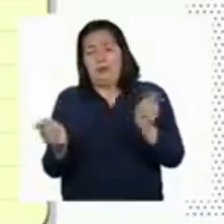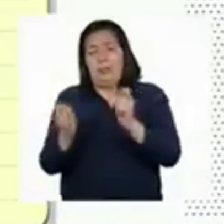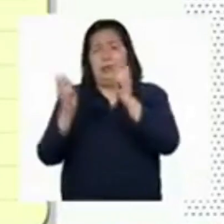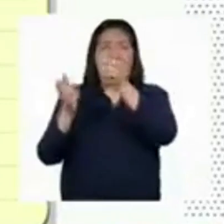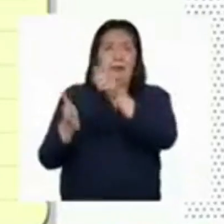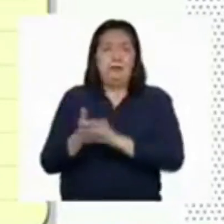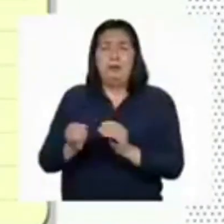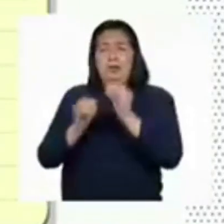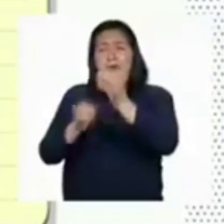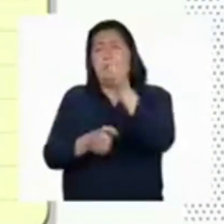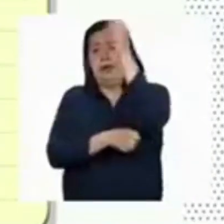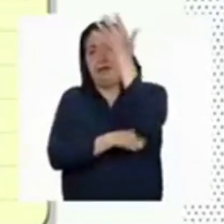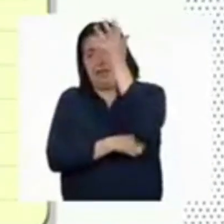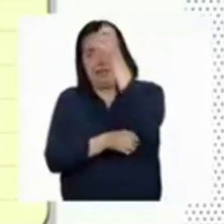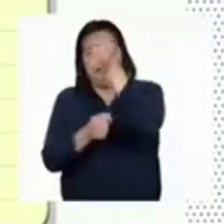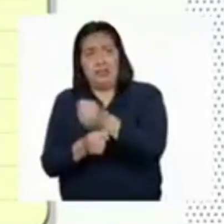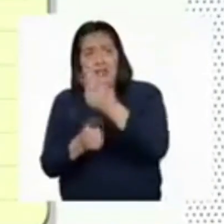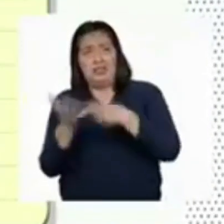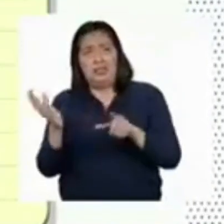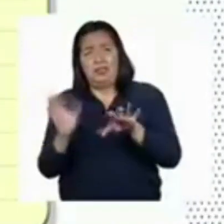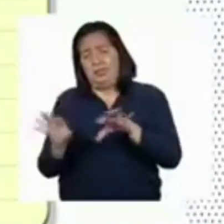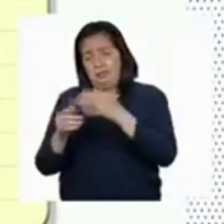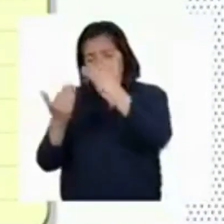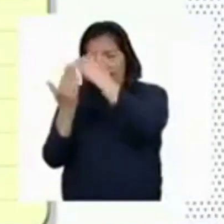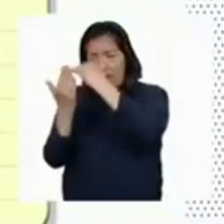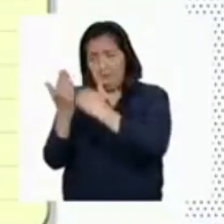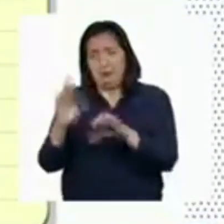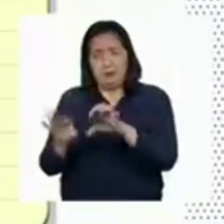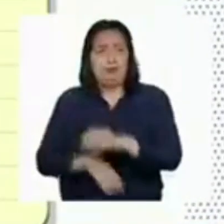ceremonia para colocar la bandera en casa que consistiría en lo siguiente.